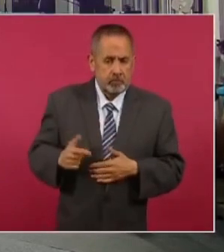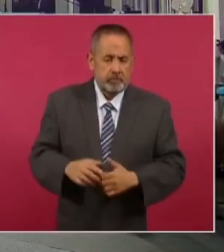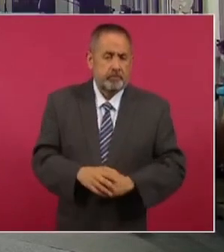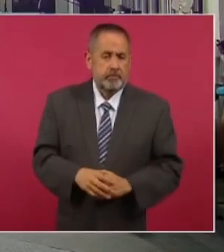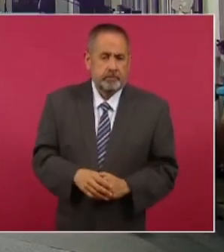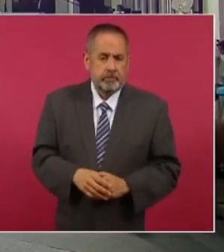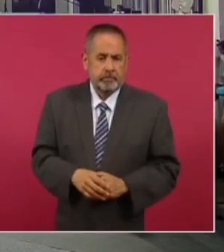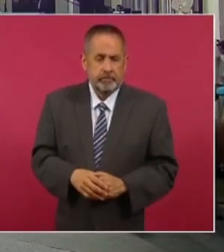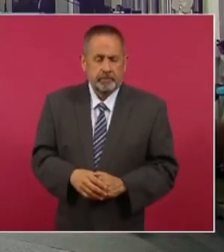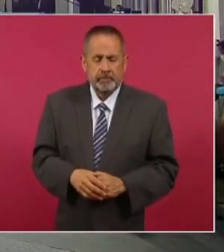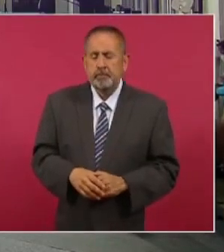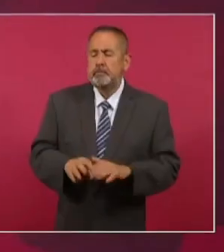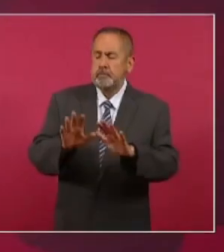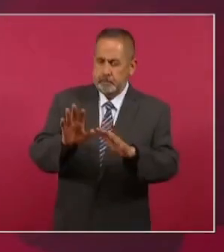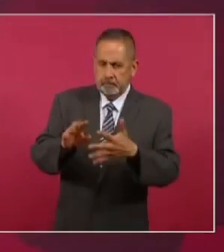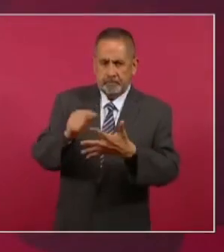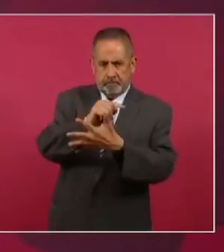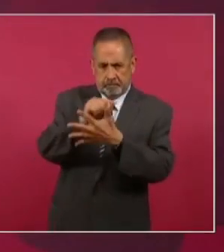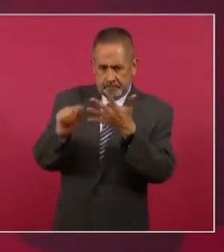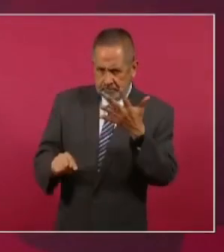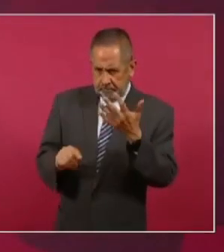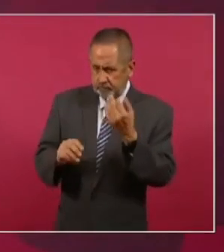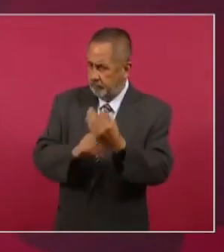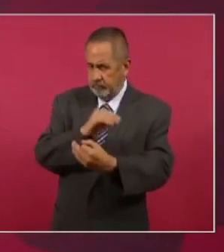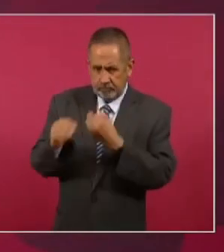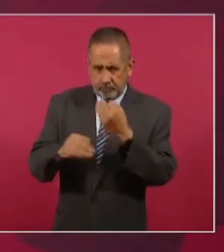todos los casos estamos trabajando